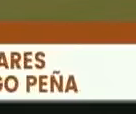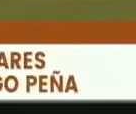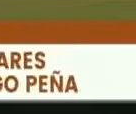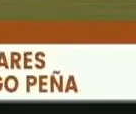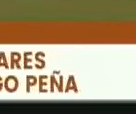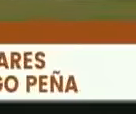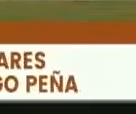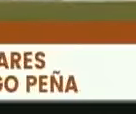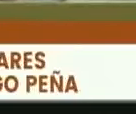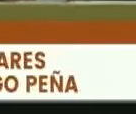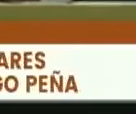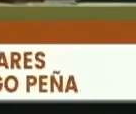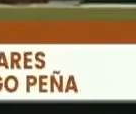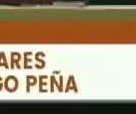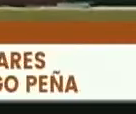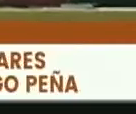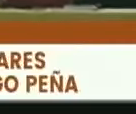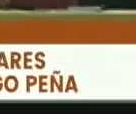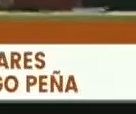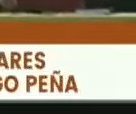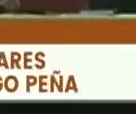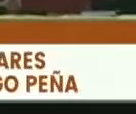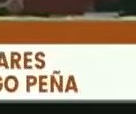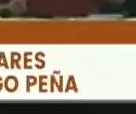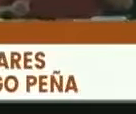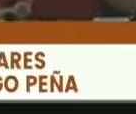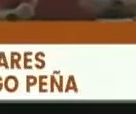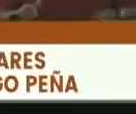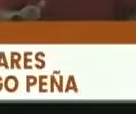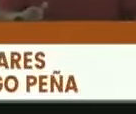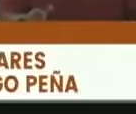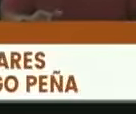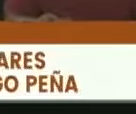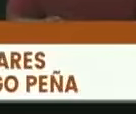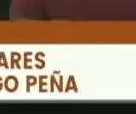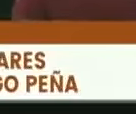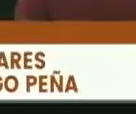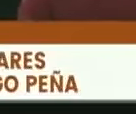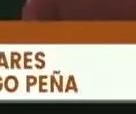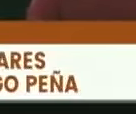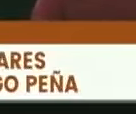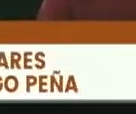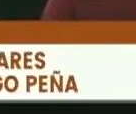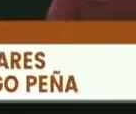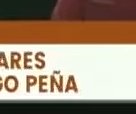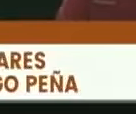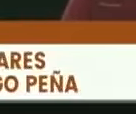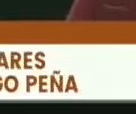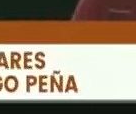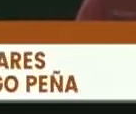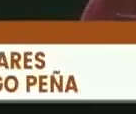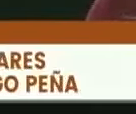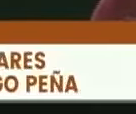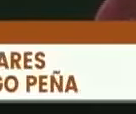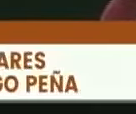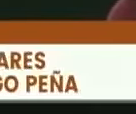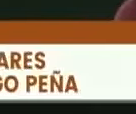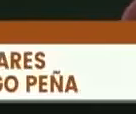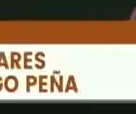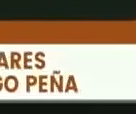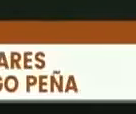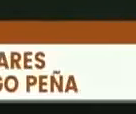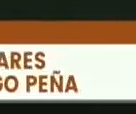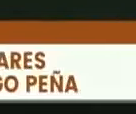Además, mi capitán, tenemos la representación de 13 municipios donde